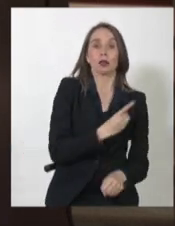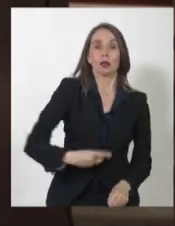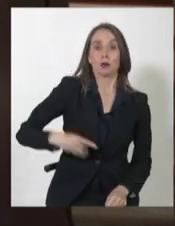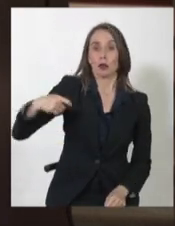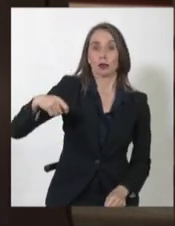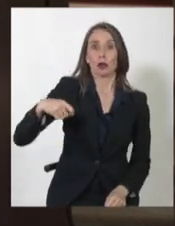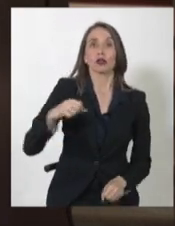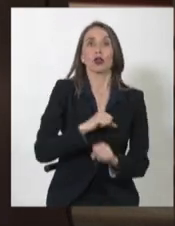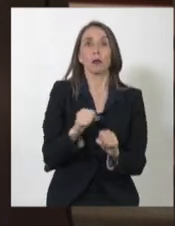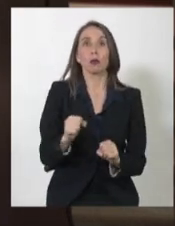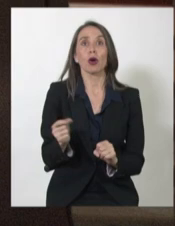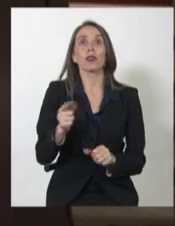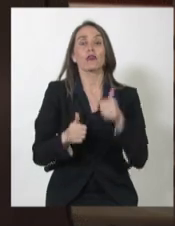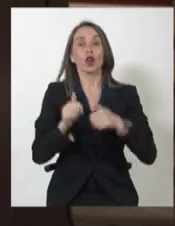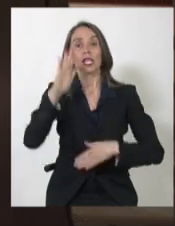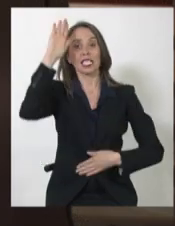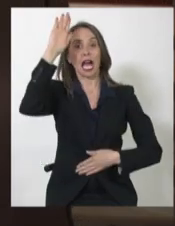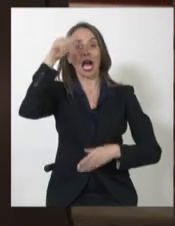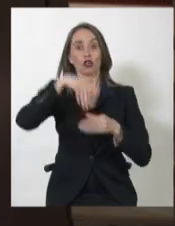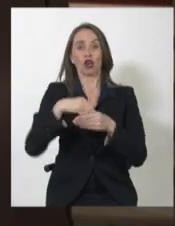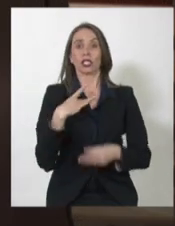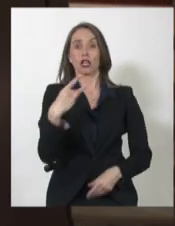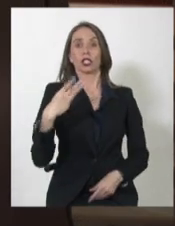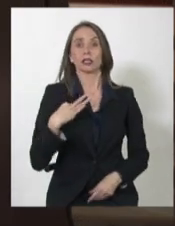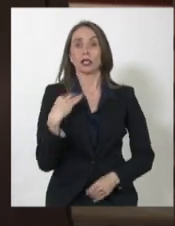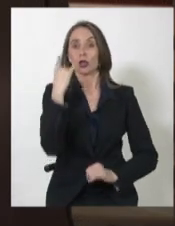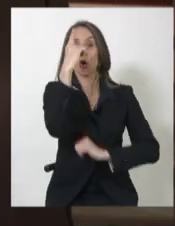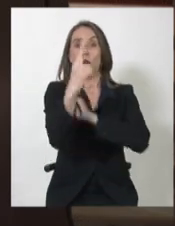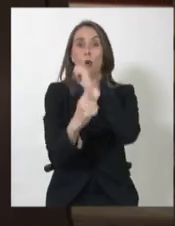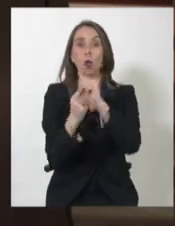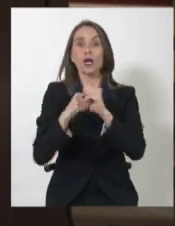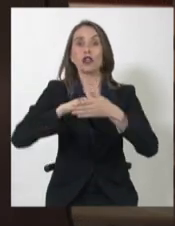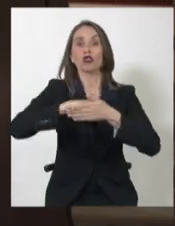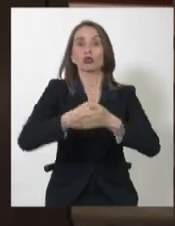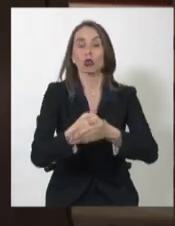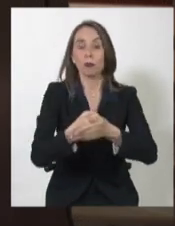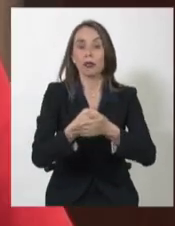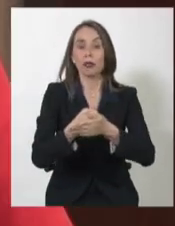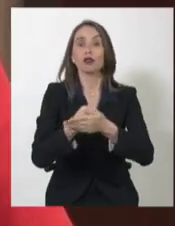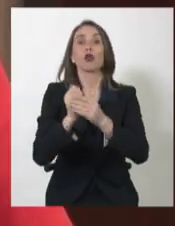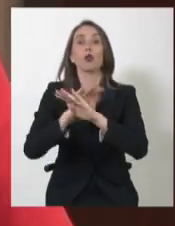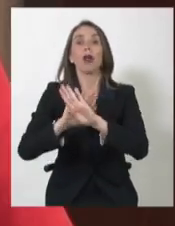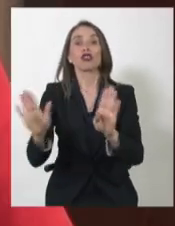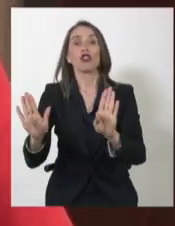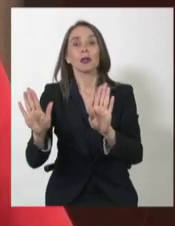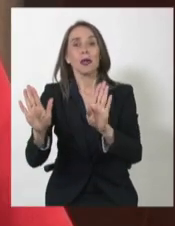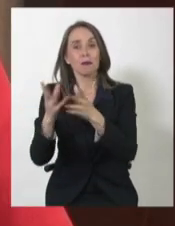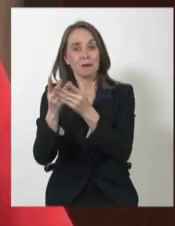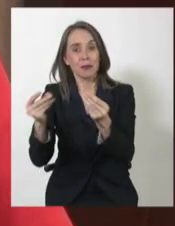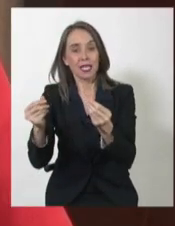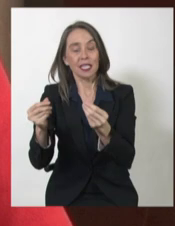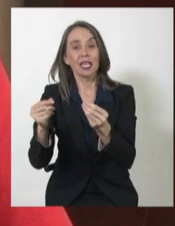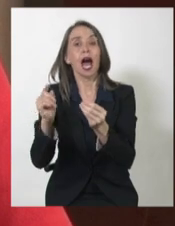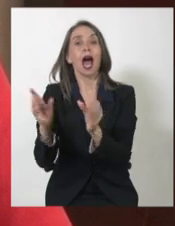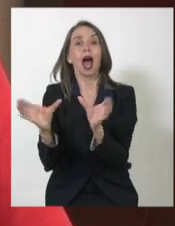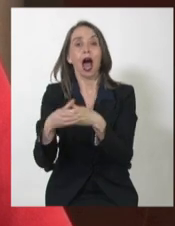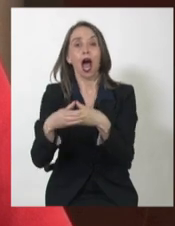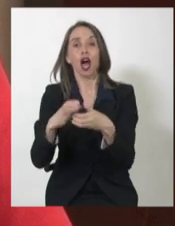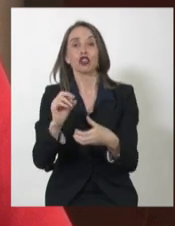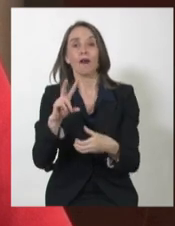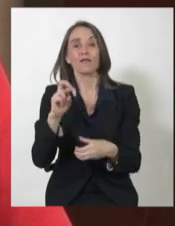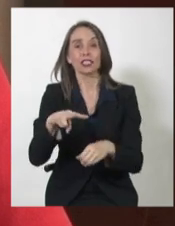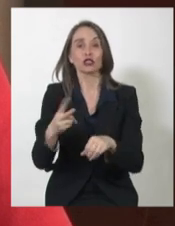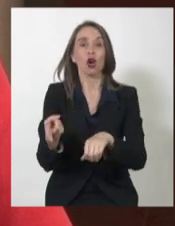a presentarse a un cargo de elección popular por un año desde el momento en que se disuelve la convención